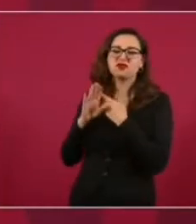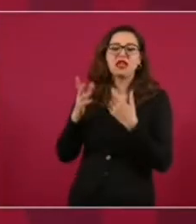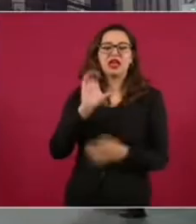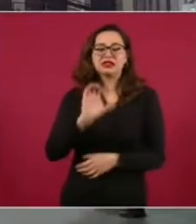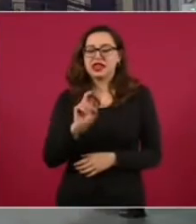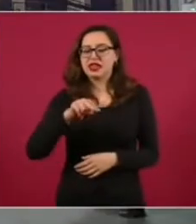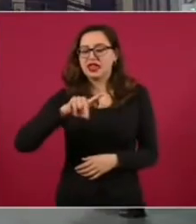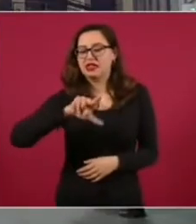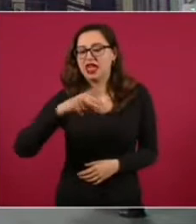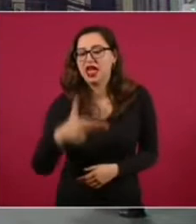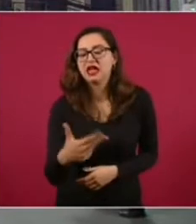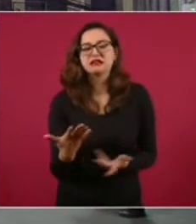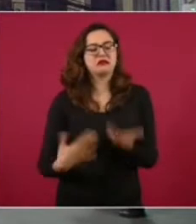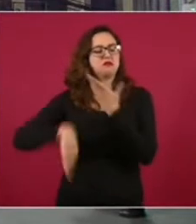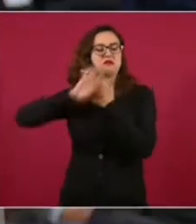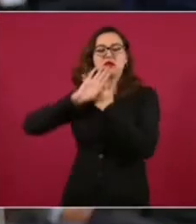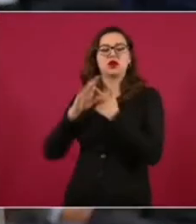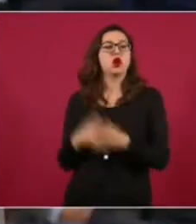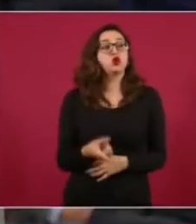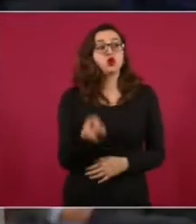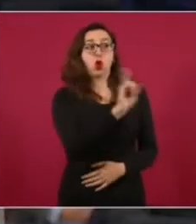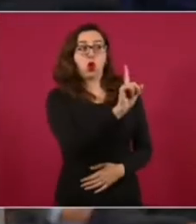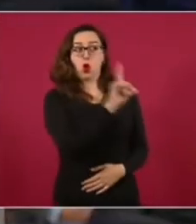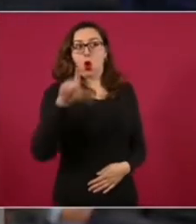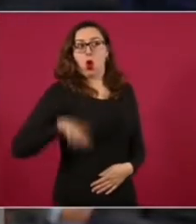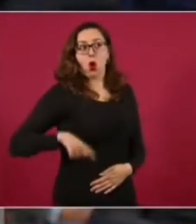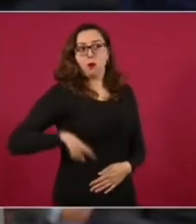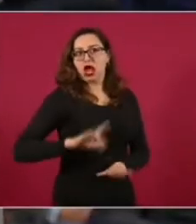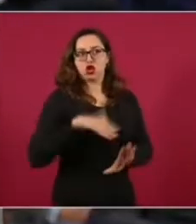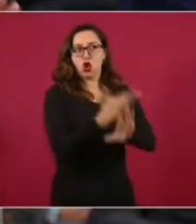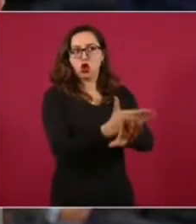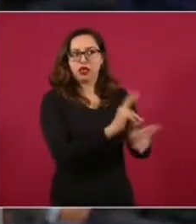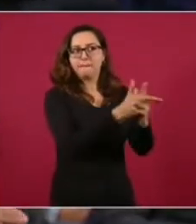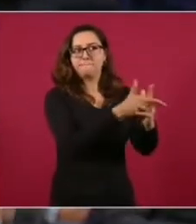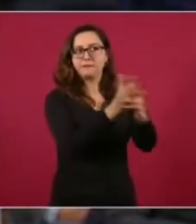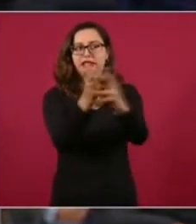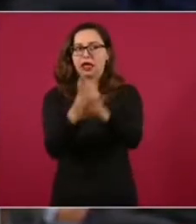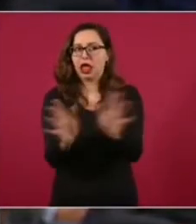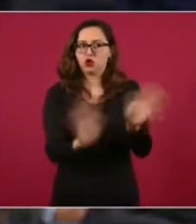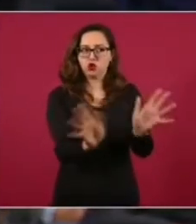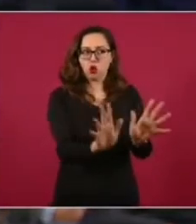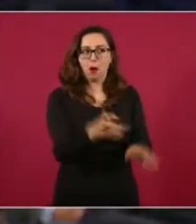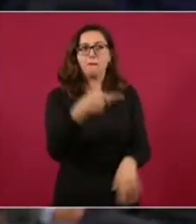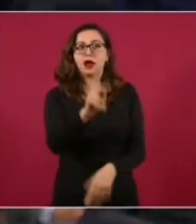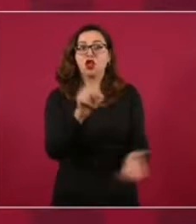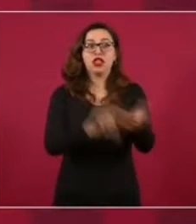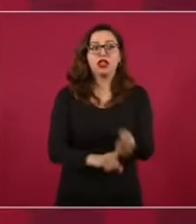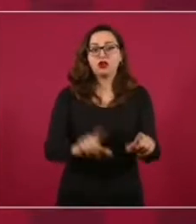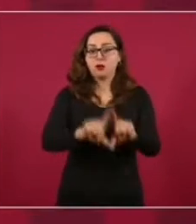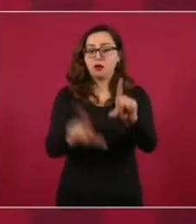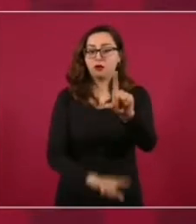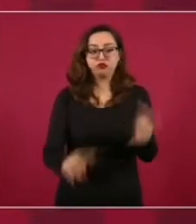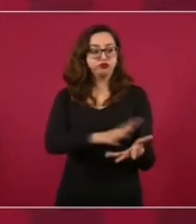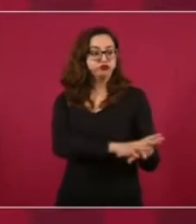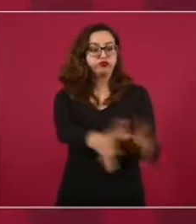hablo de crímenes de Estado, no estoy hablando de crímenes de Estado, estoy hablando de qué gobierno tiene más homicidios dolosos y es el suyo.